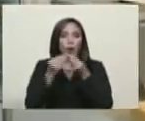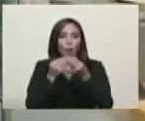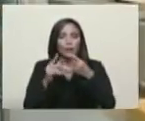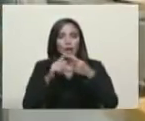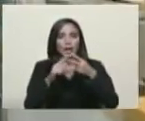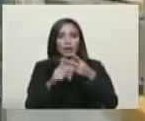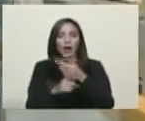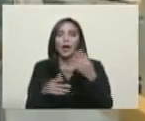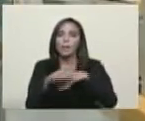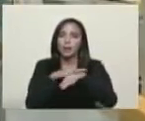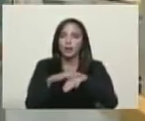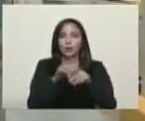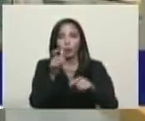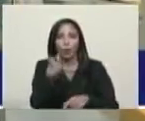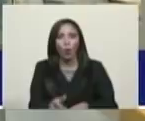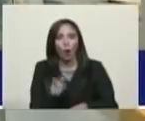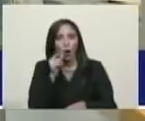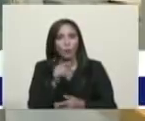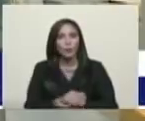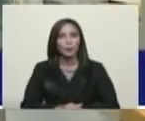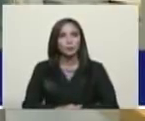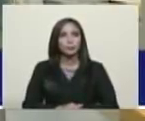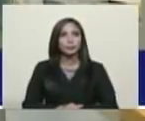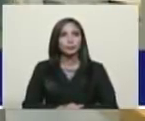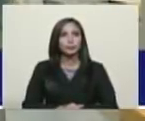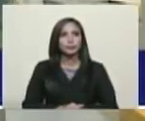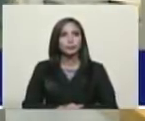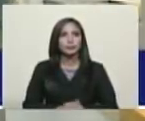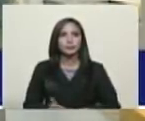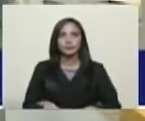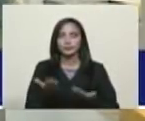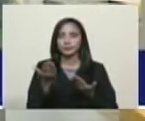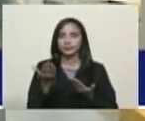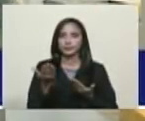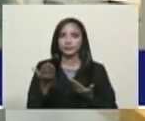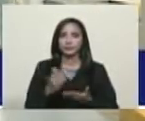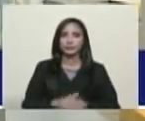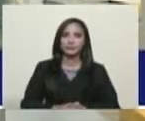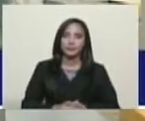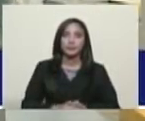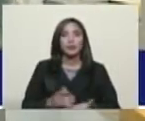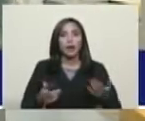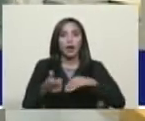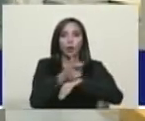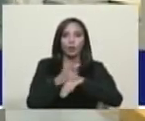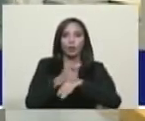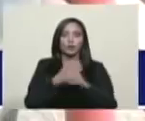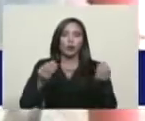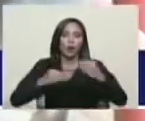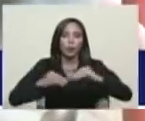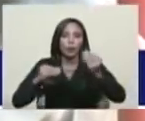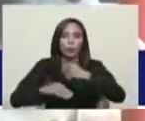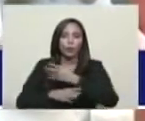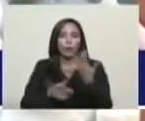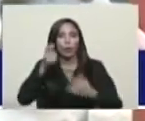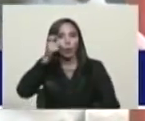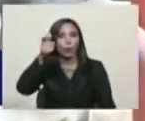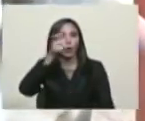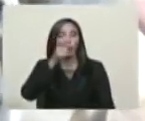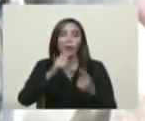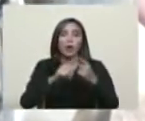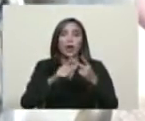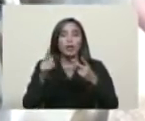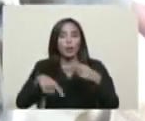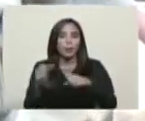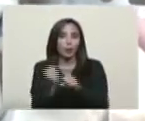Alimentación, nuestro ministro Medina, en alianza estratégica con la gobernación del estado Guárico y en conjunto con